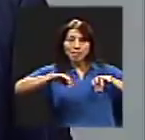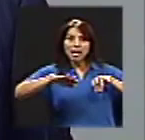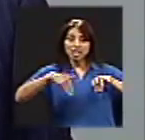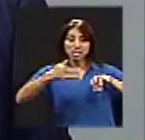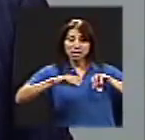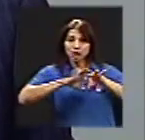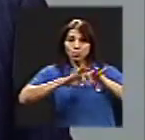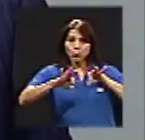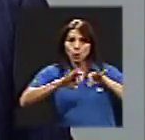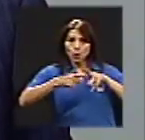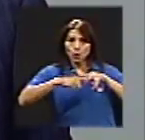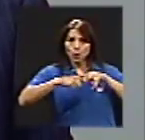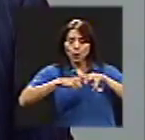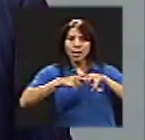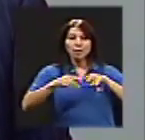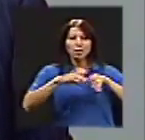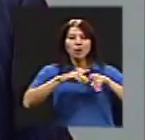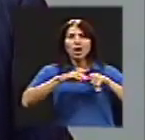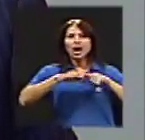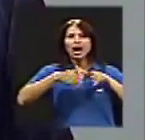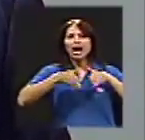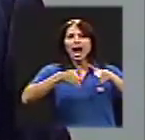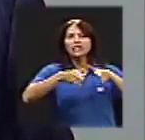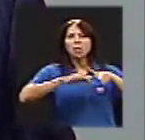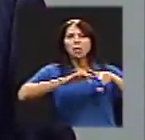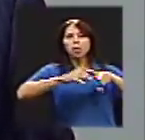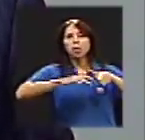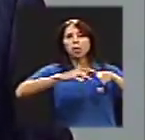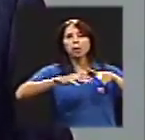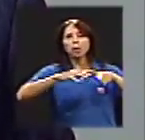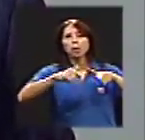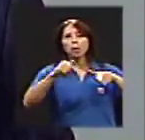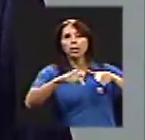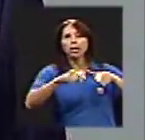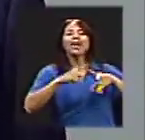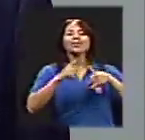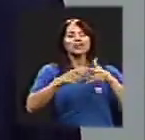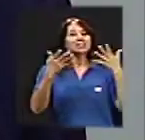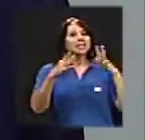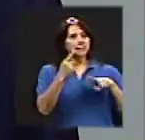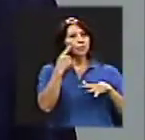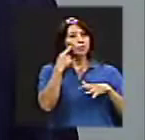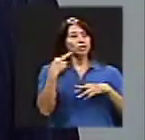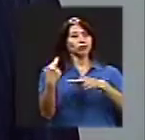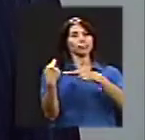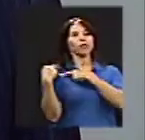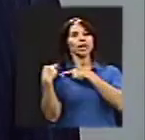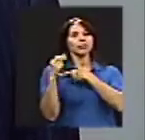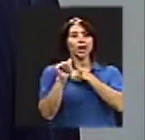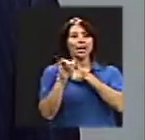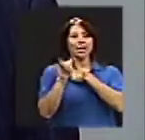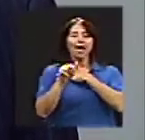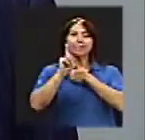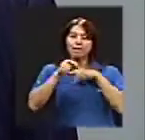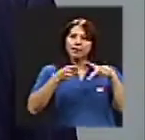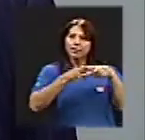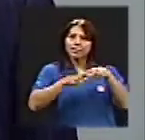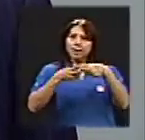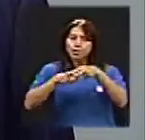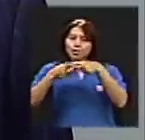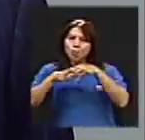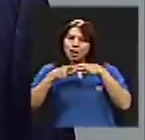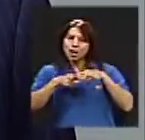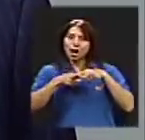dentro del cual es obligación de este instituto reparar. De lo contrario, entonces puede haber sanciones directas, pecuniarias para